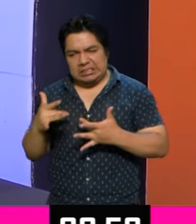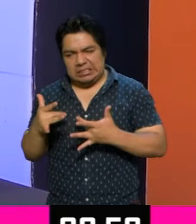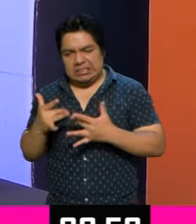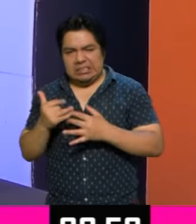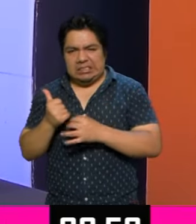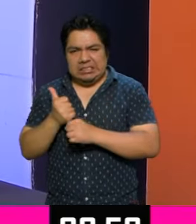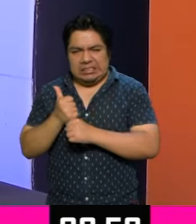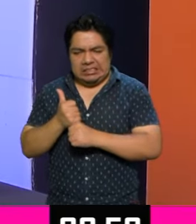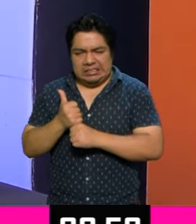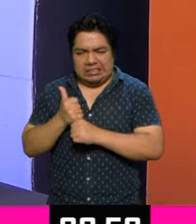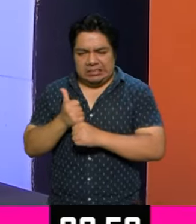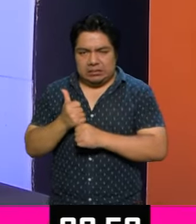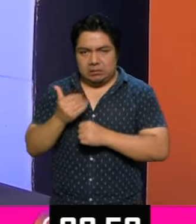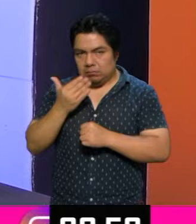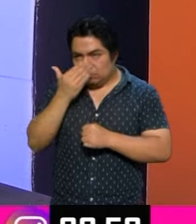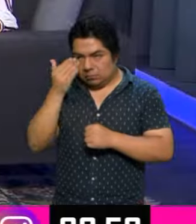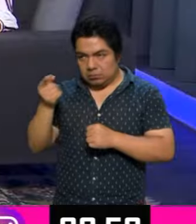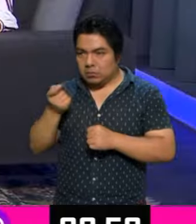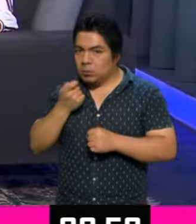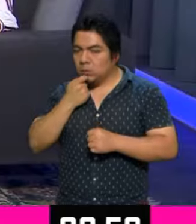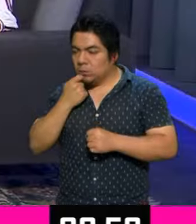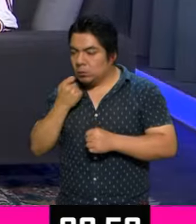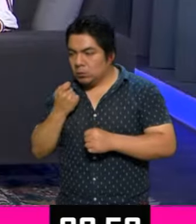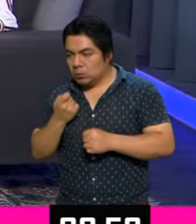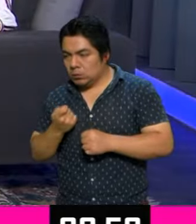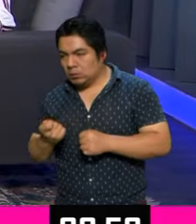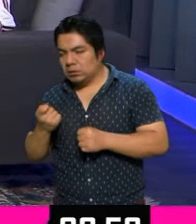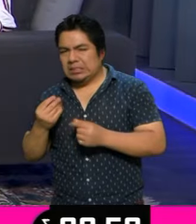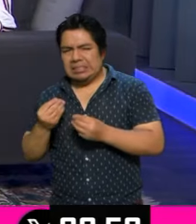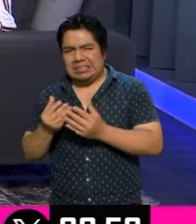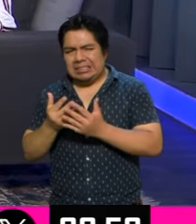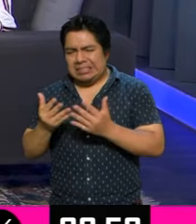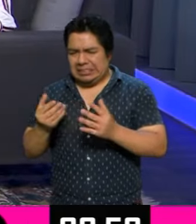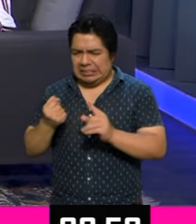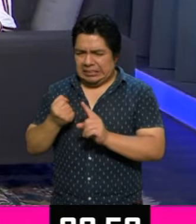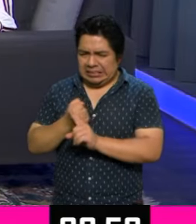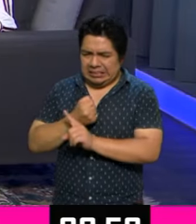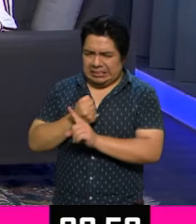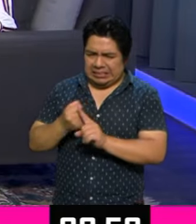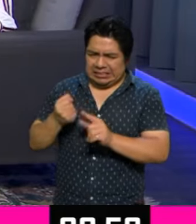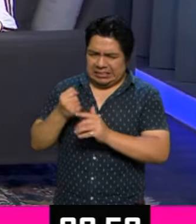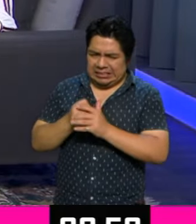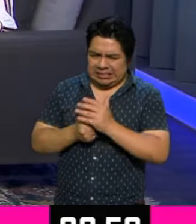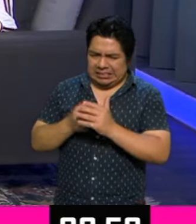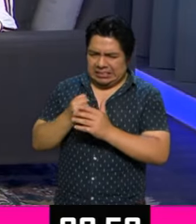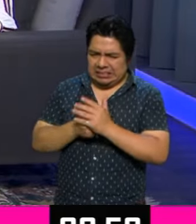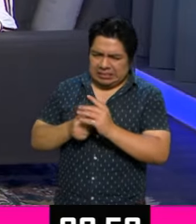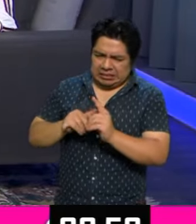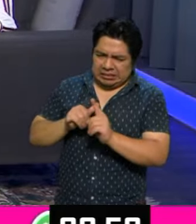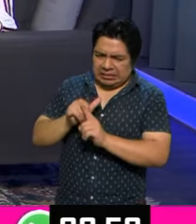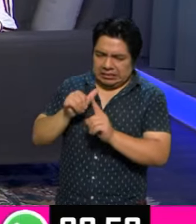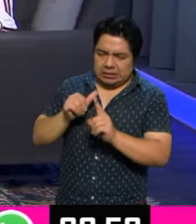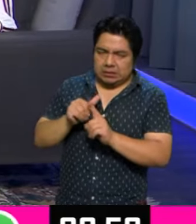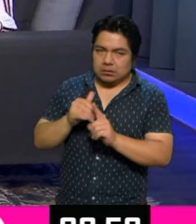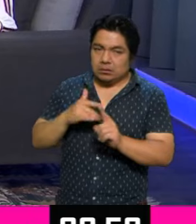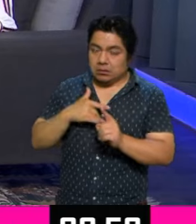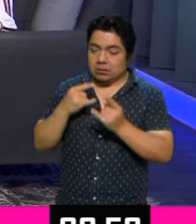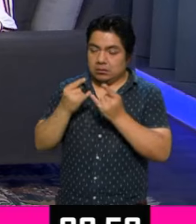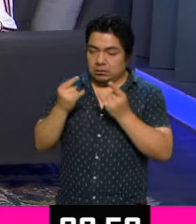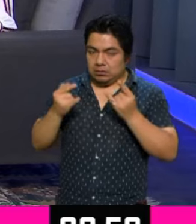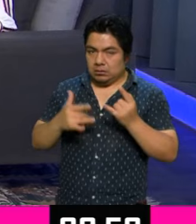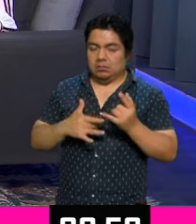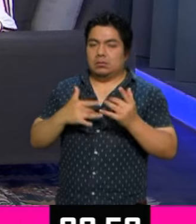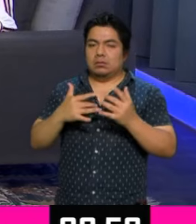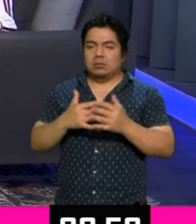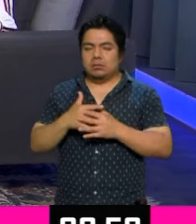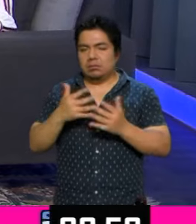dolorosa. ¿No te imaginas que a lo largo de su infancia haya superado tanta violencia? Tanta fregadera. Tanto bullying. Sí. O sea, me impacta la historia de Paquita.